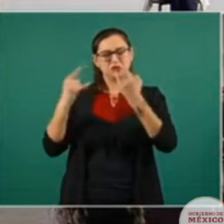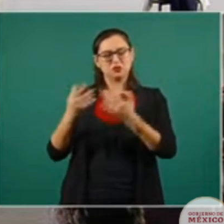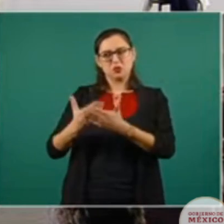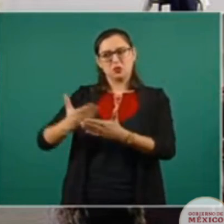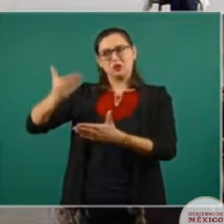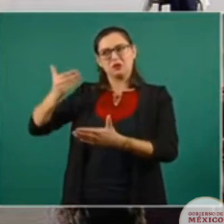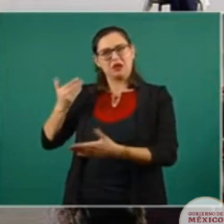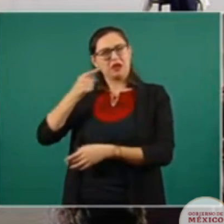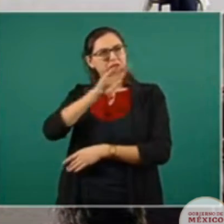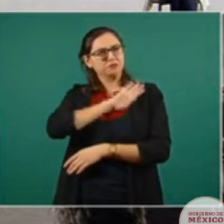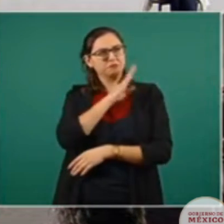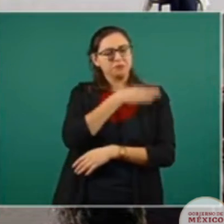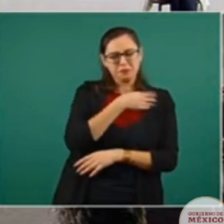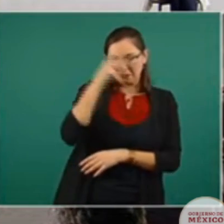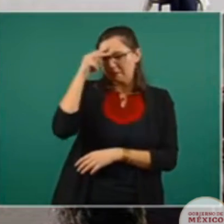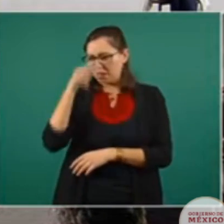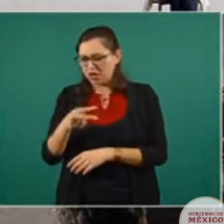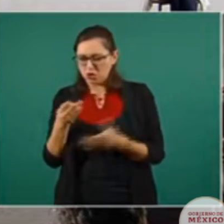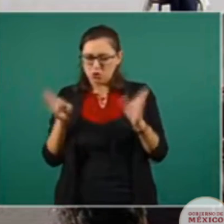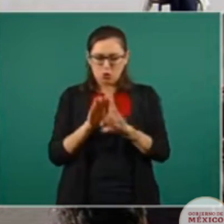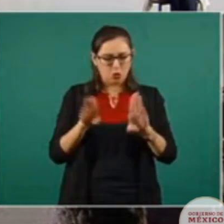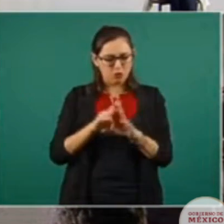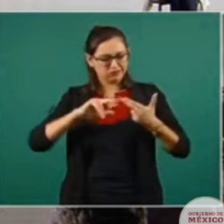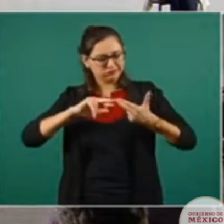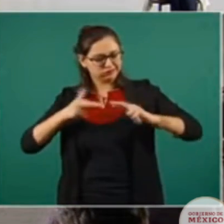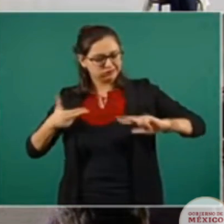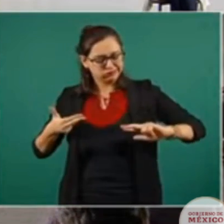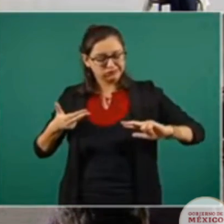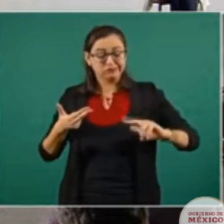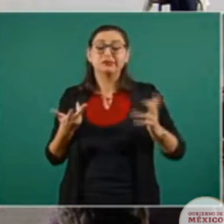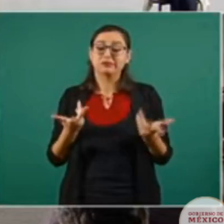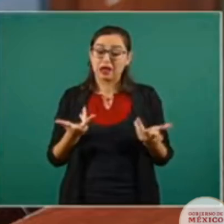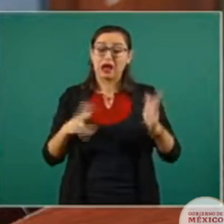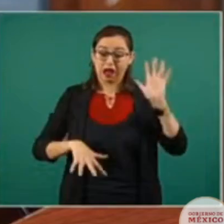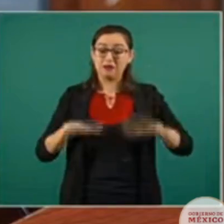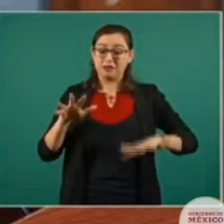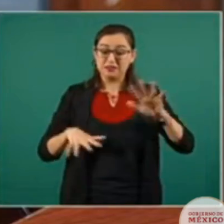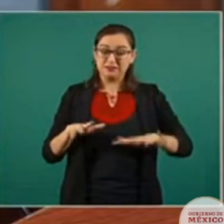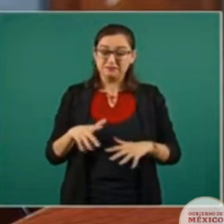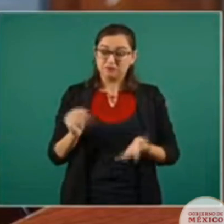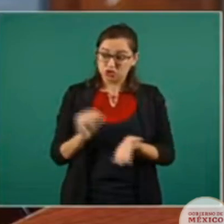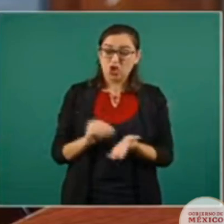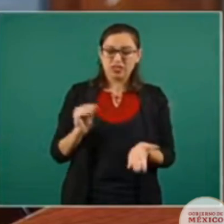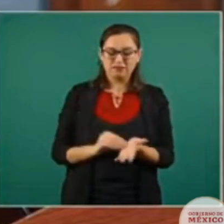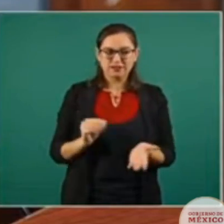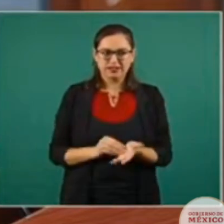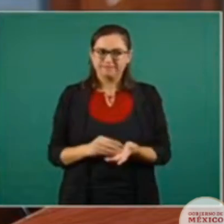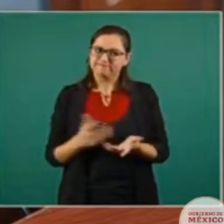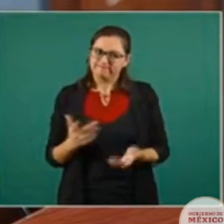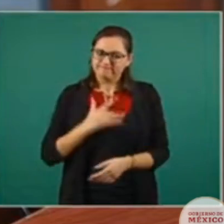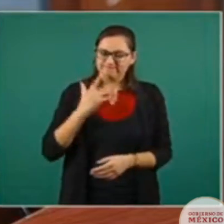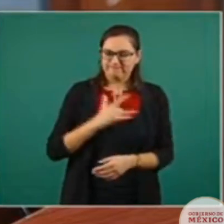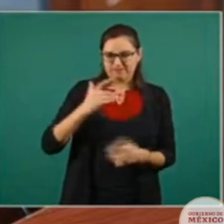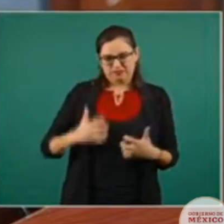nuestras naciones y que aún generan encendidas polémicas en ambos lados del océano.